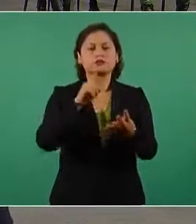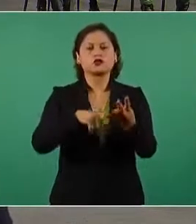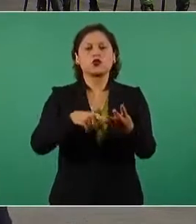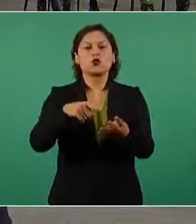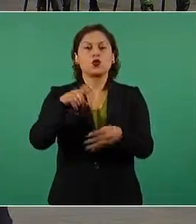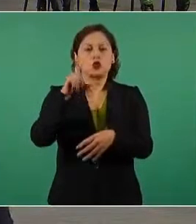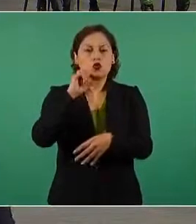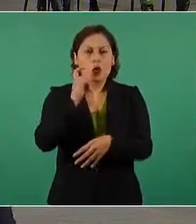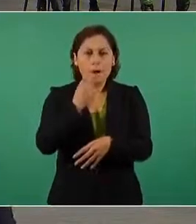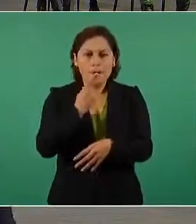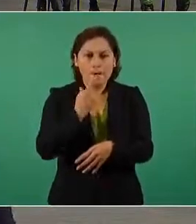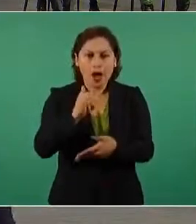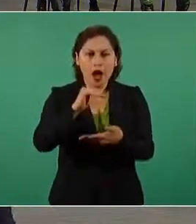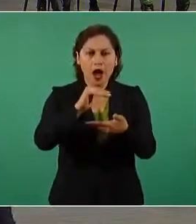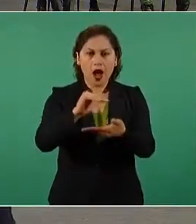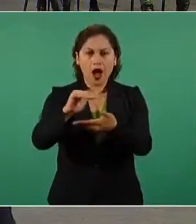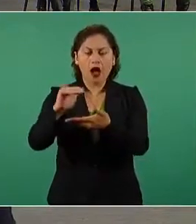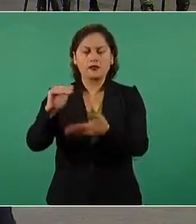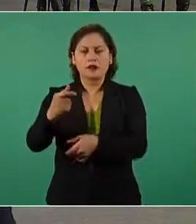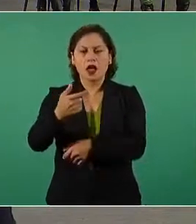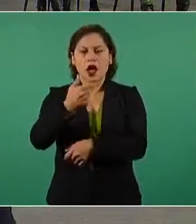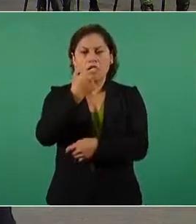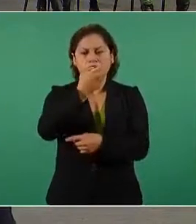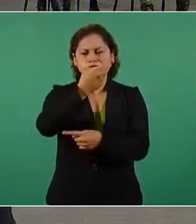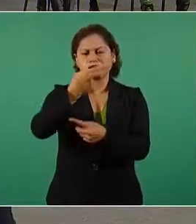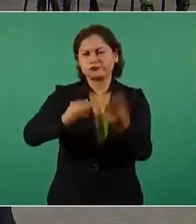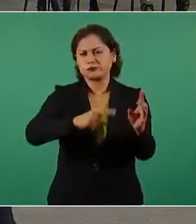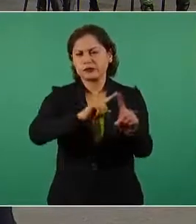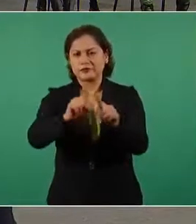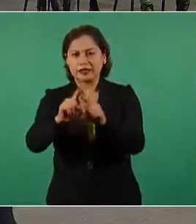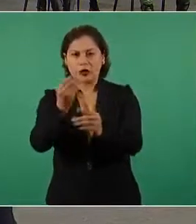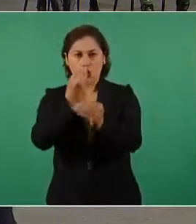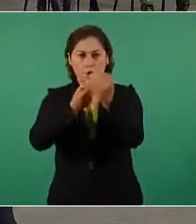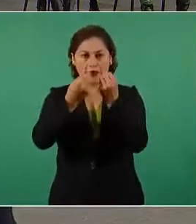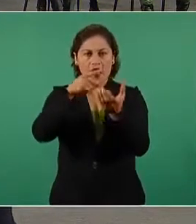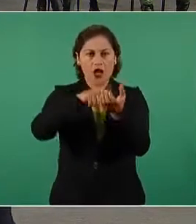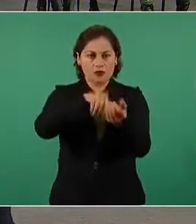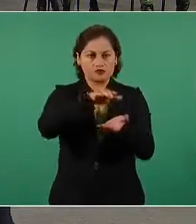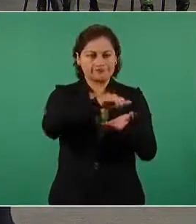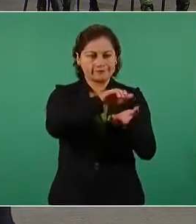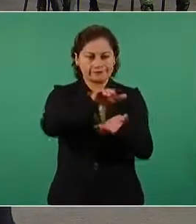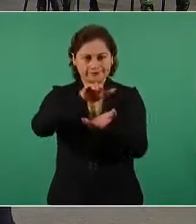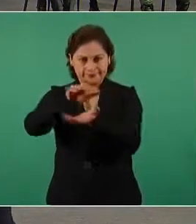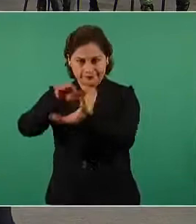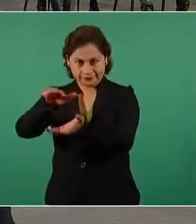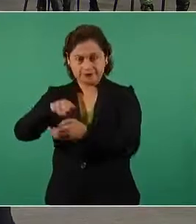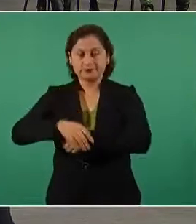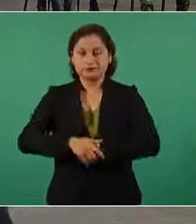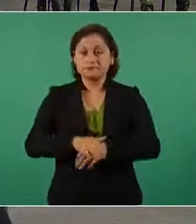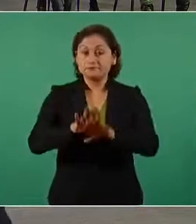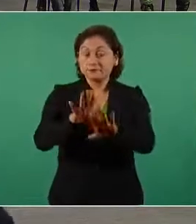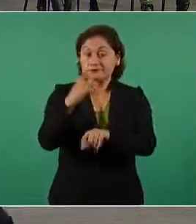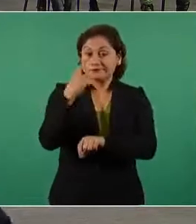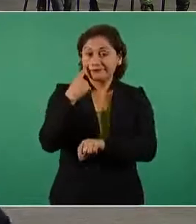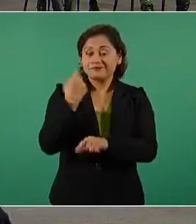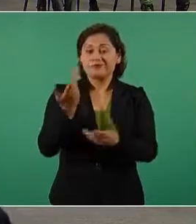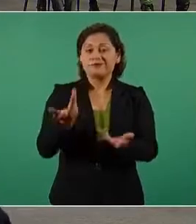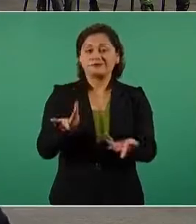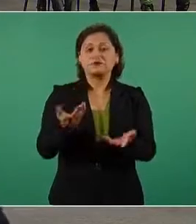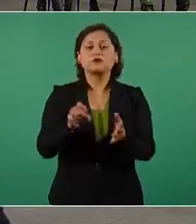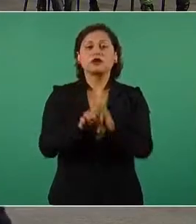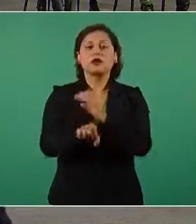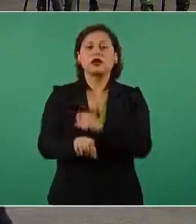galletas, etcétera. La diferencia entre lo que pasaba antes y el día de hoy es que en instalaciones, ya sea